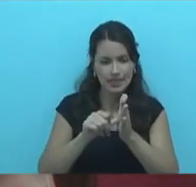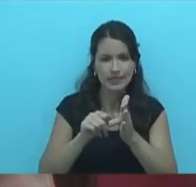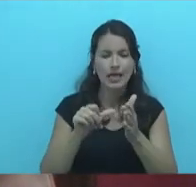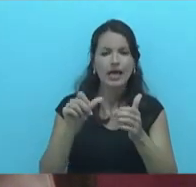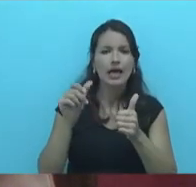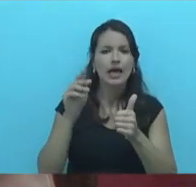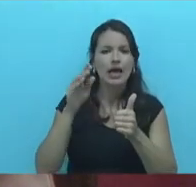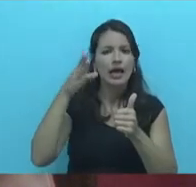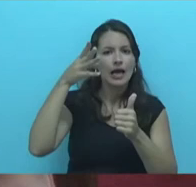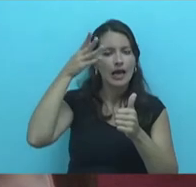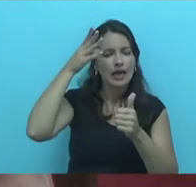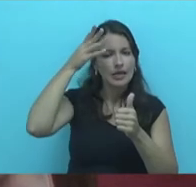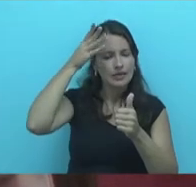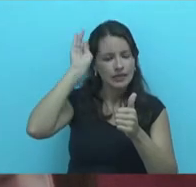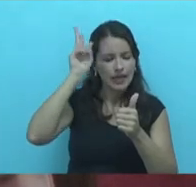de Venezuela.